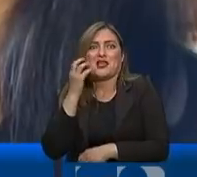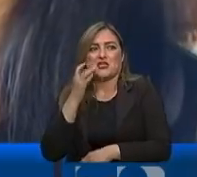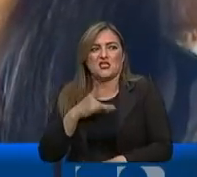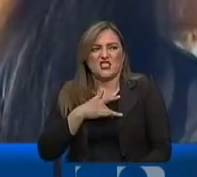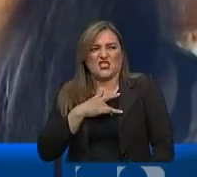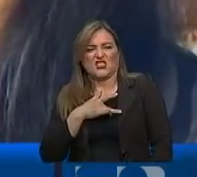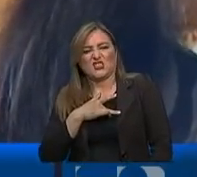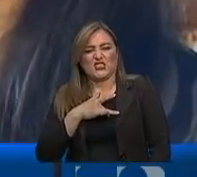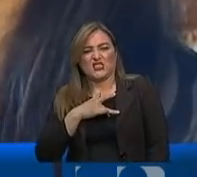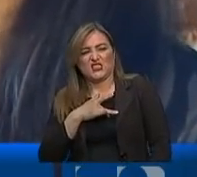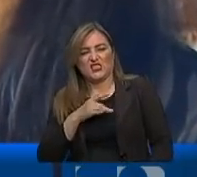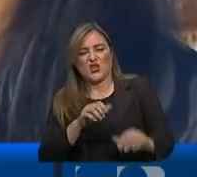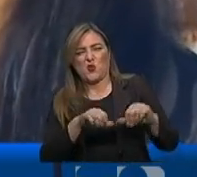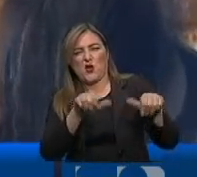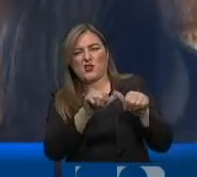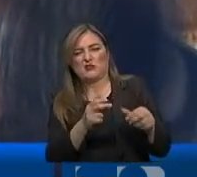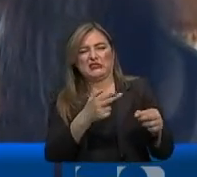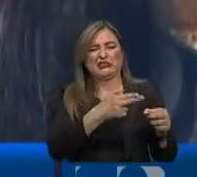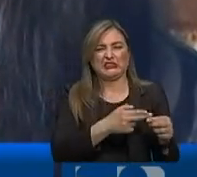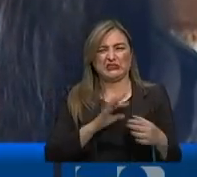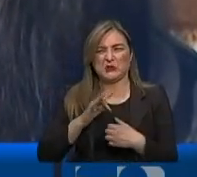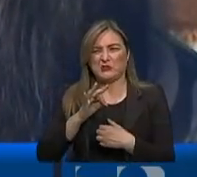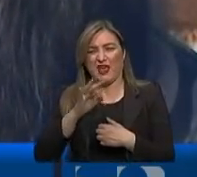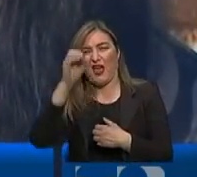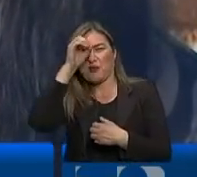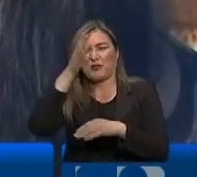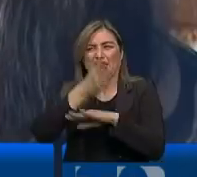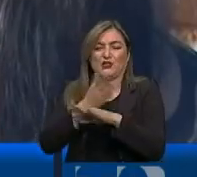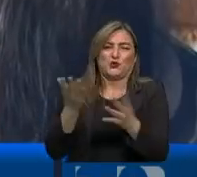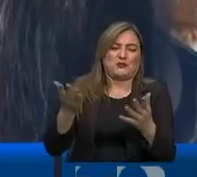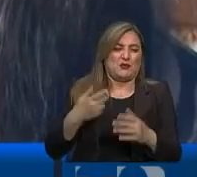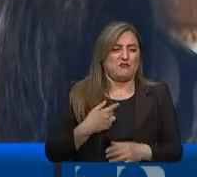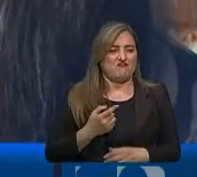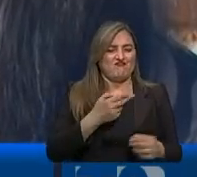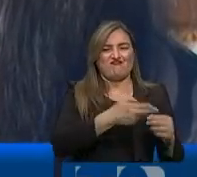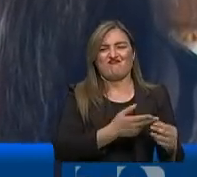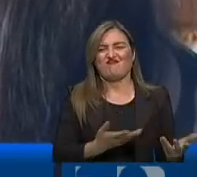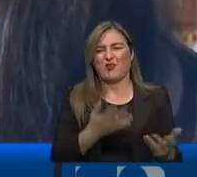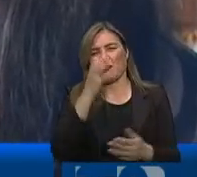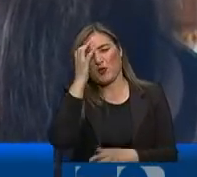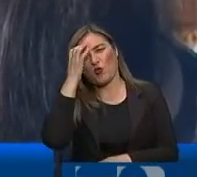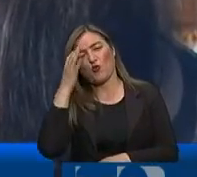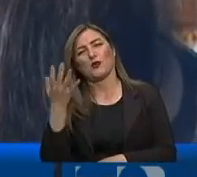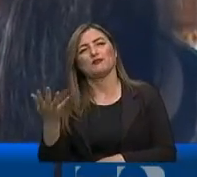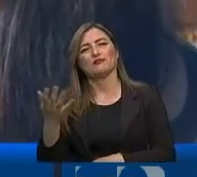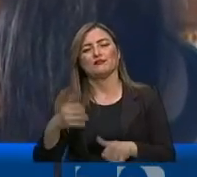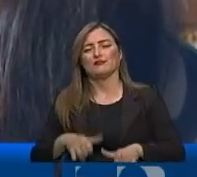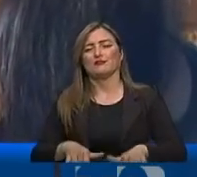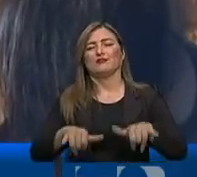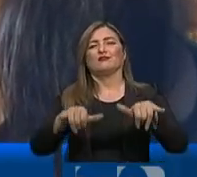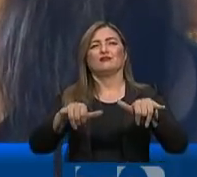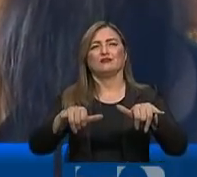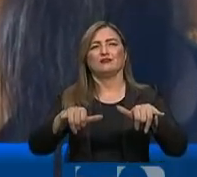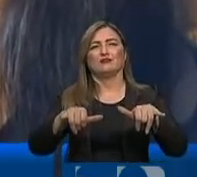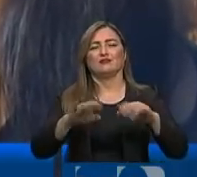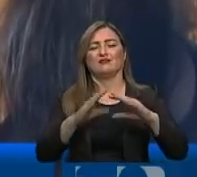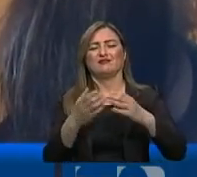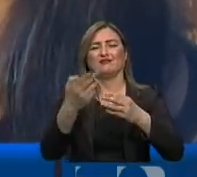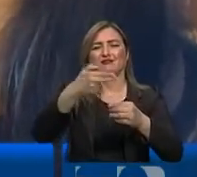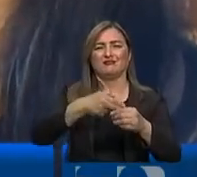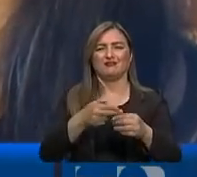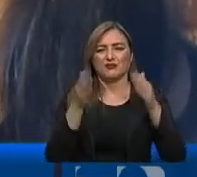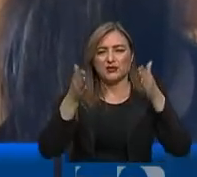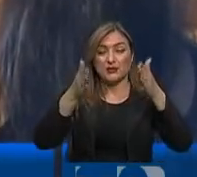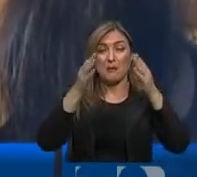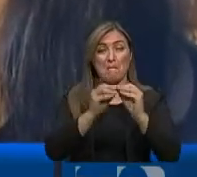porque uno nunca supo que iba a pasar esto. Más me preocupa no seguir al pie de las clases porque nos